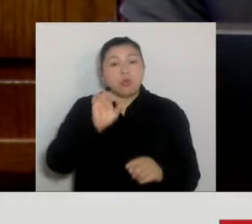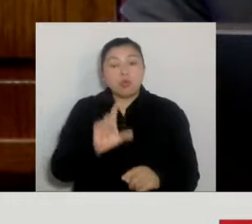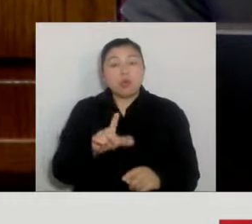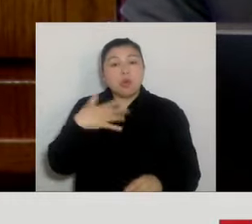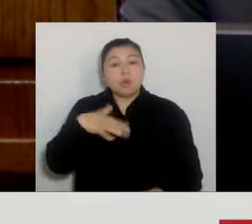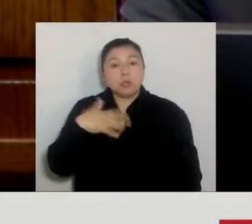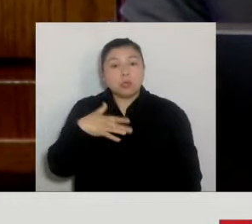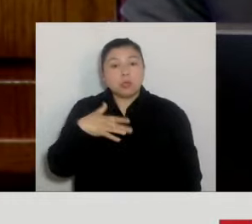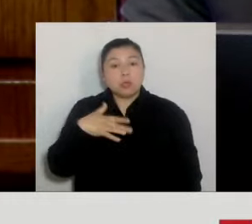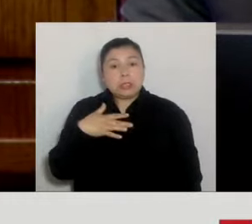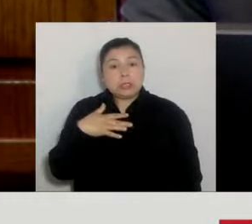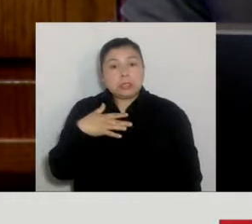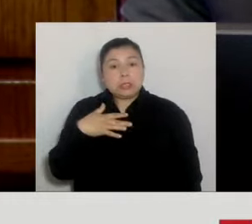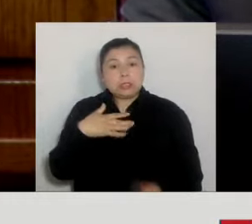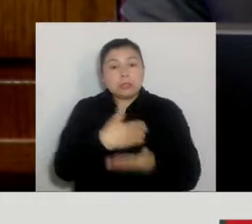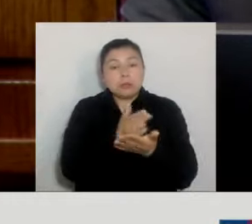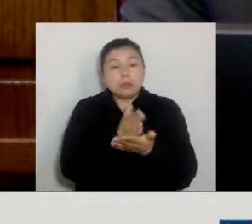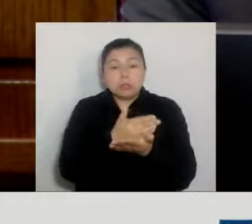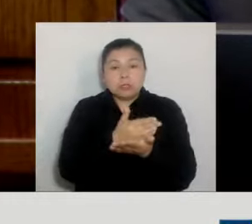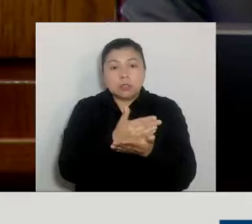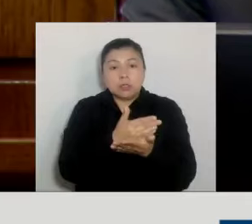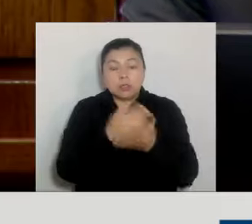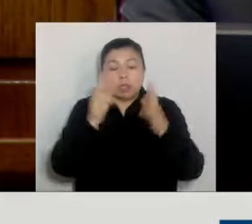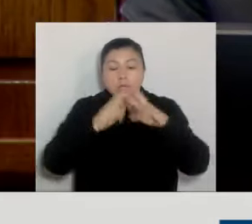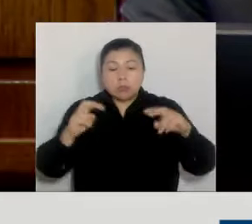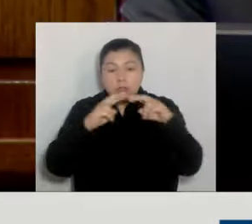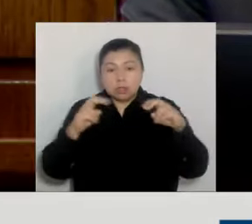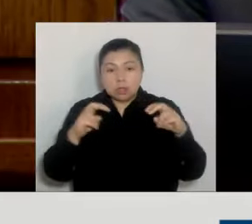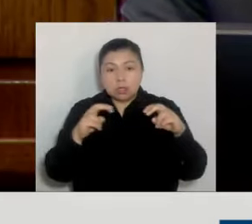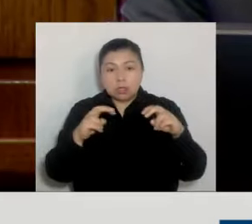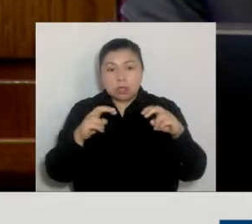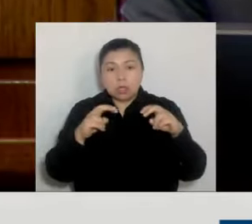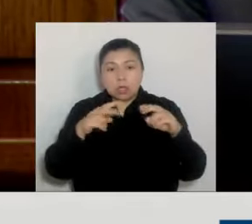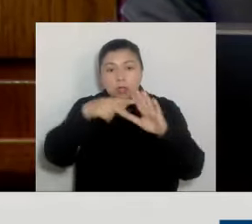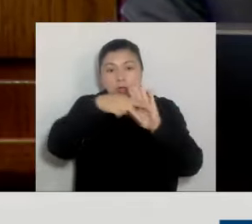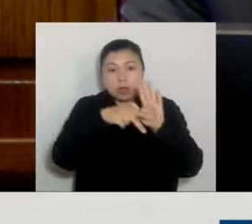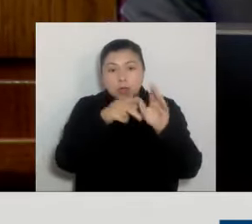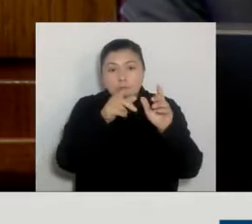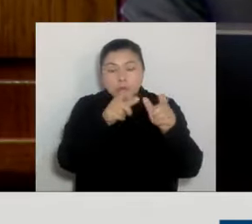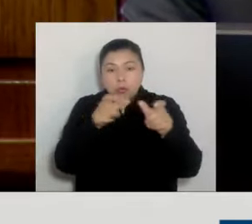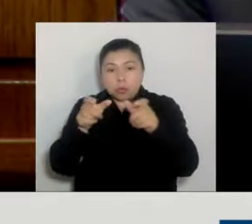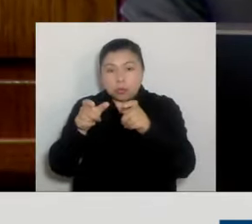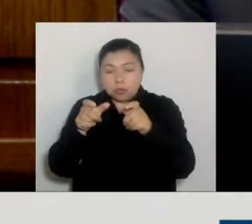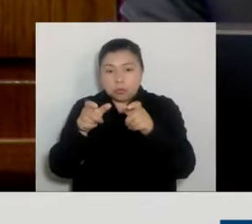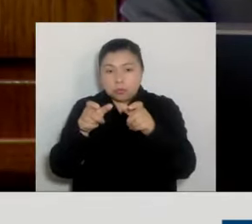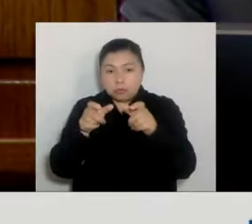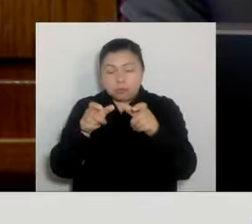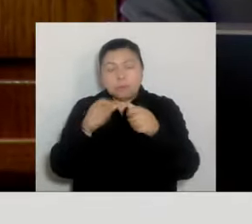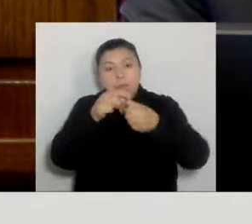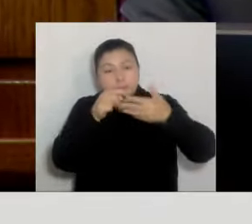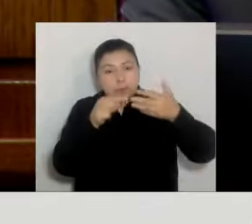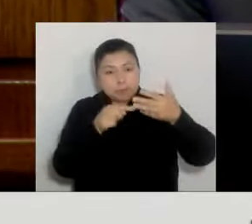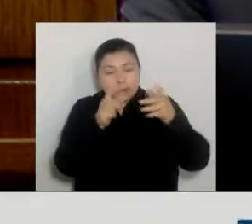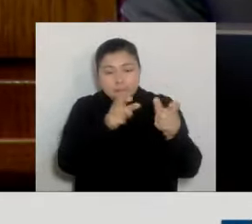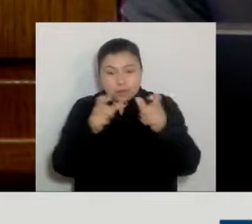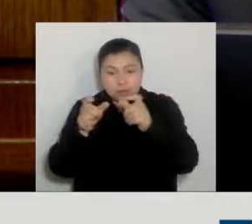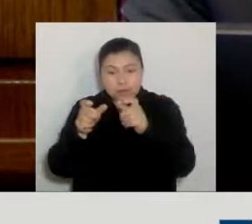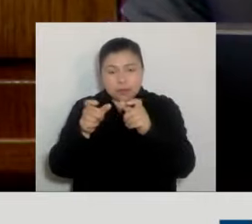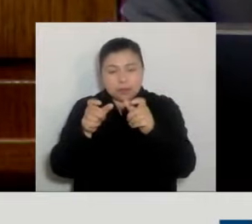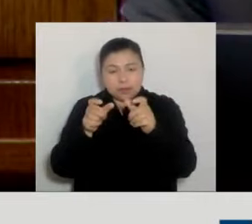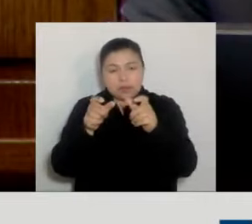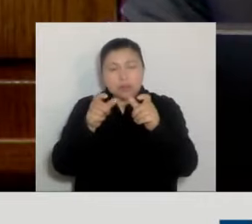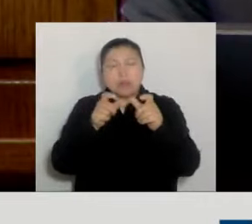gestión planificación investigación medición monitoreo y sobre todo en la fiscalización y vigilancia de las